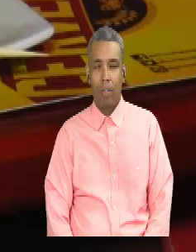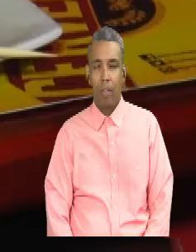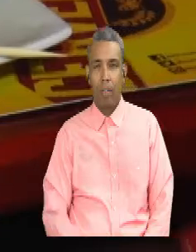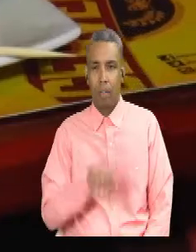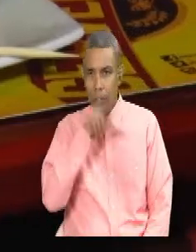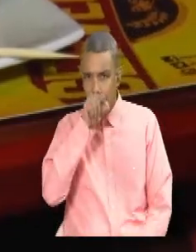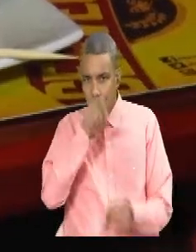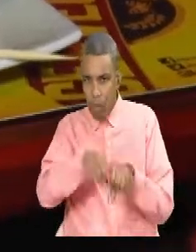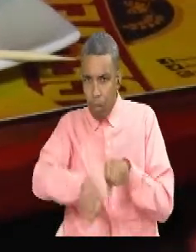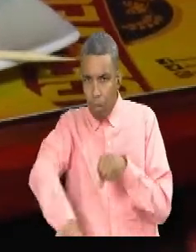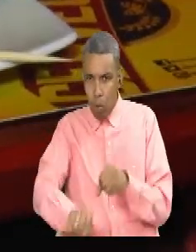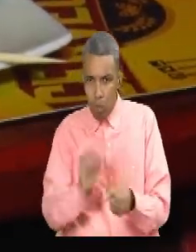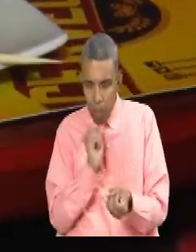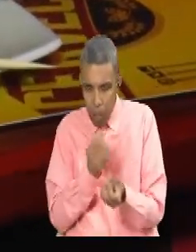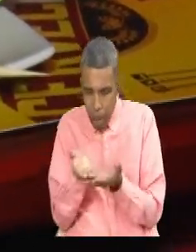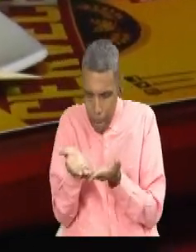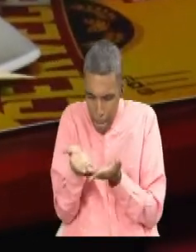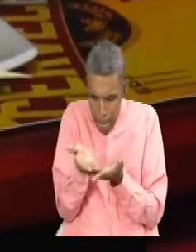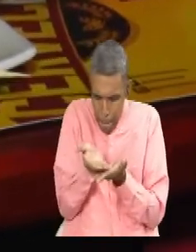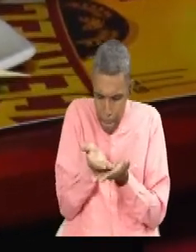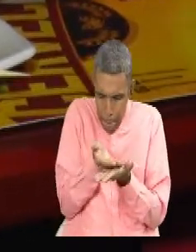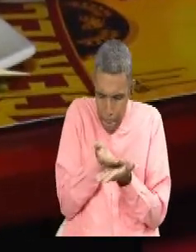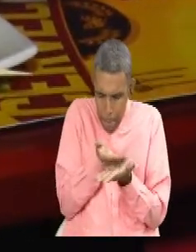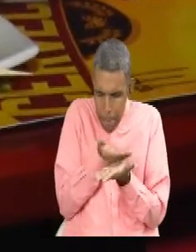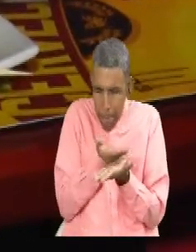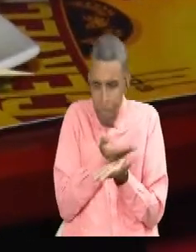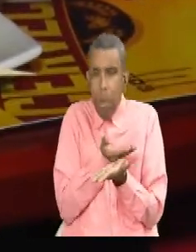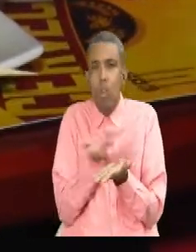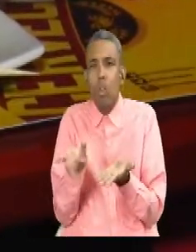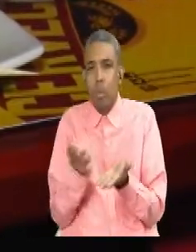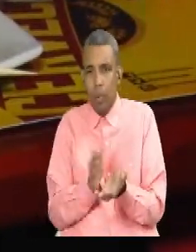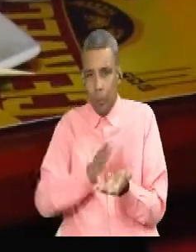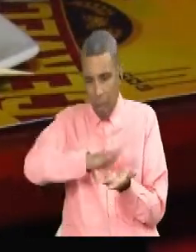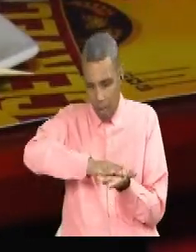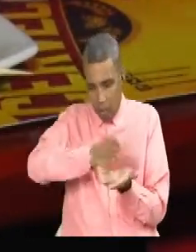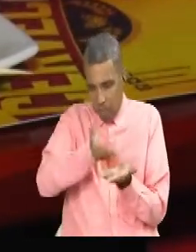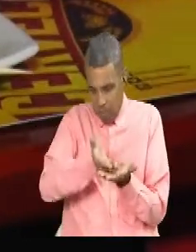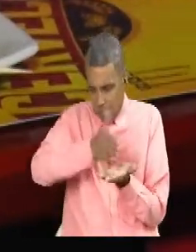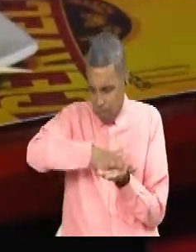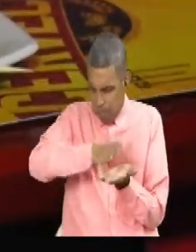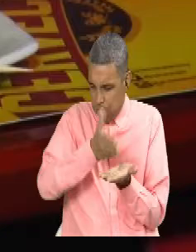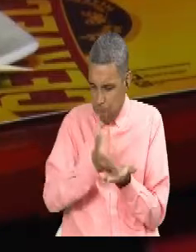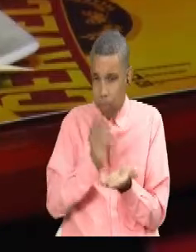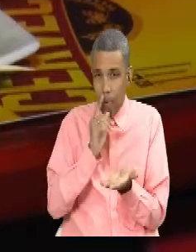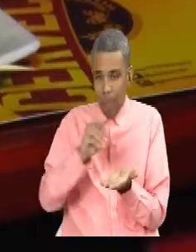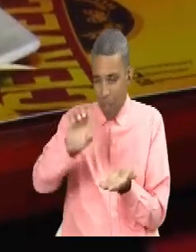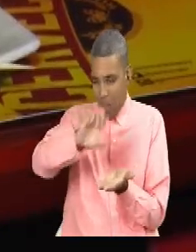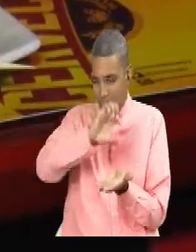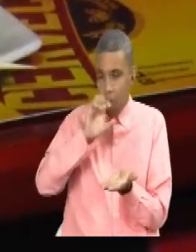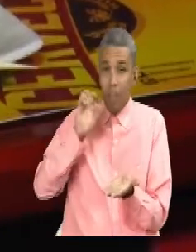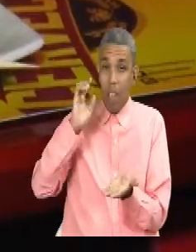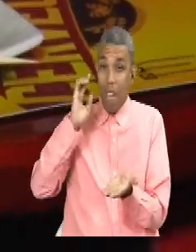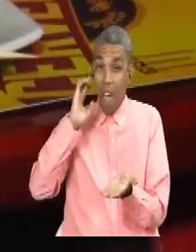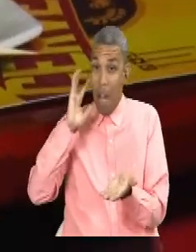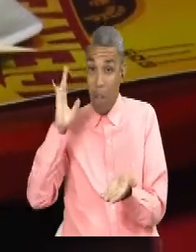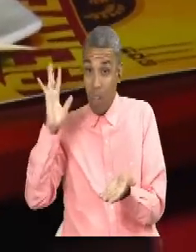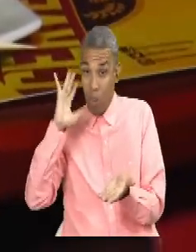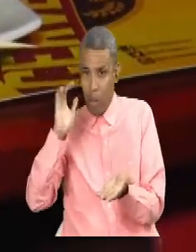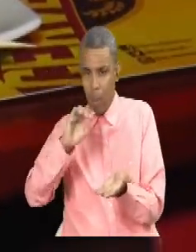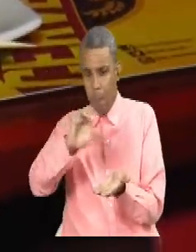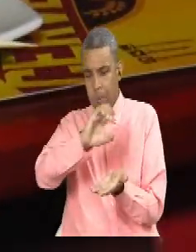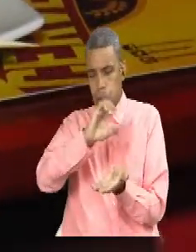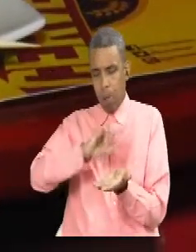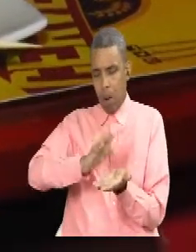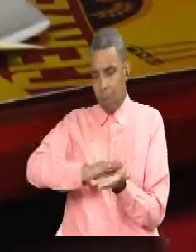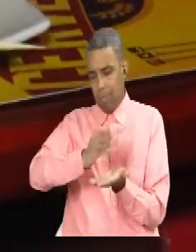sobre la preparación de esta pechuga. Nuestra pechuga va a la parrilla, va braseada con una salsa de mostaza y vuelve otra vez a la parrilla